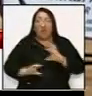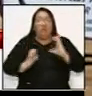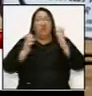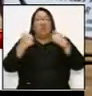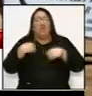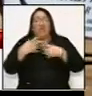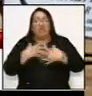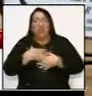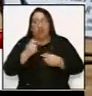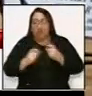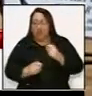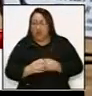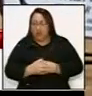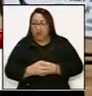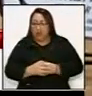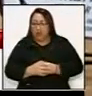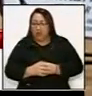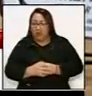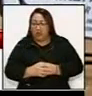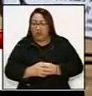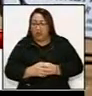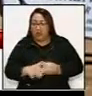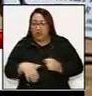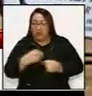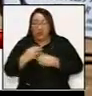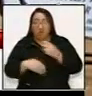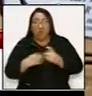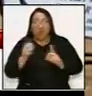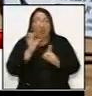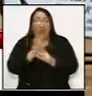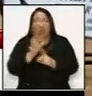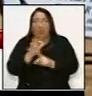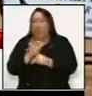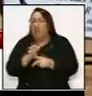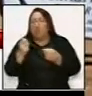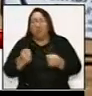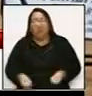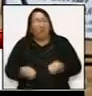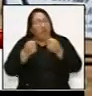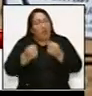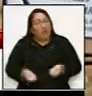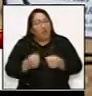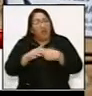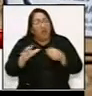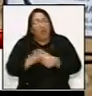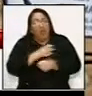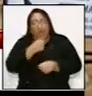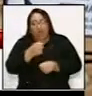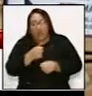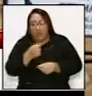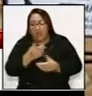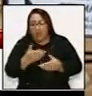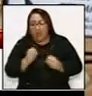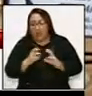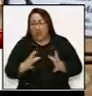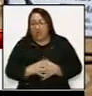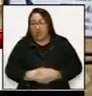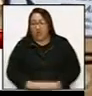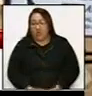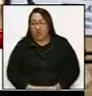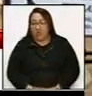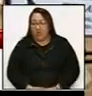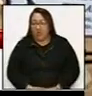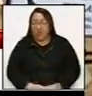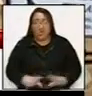de la señora. Lo que creo que está haciendo la prensa, lo que ha hecho con todo el mundo, estar en la puerta esperando en qué momento lo van a detener para cubrir la noticia. Las cosas bien claras, sin ningún